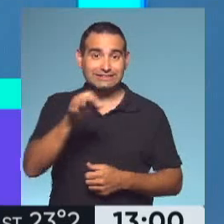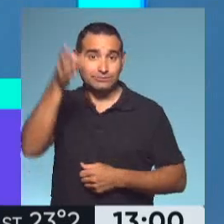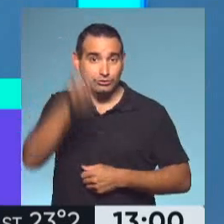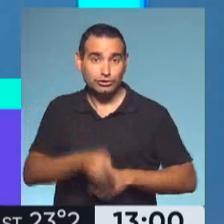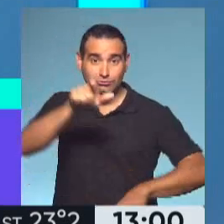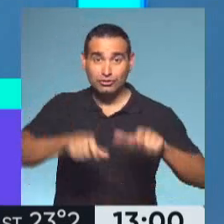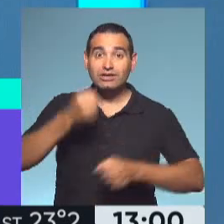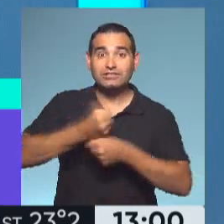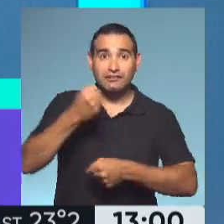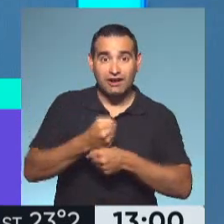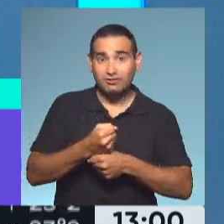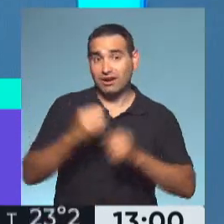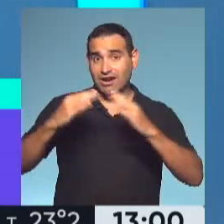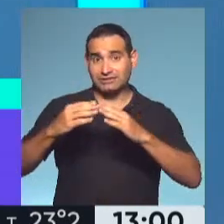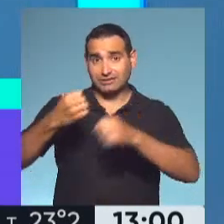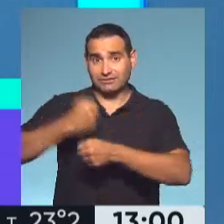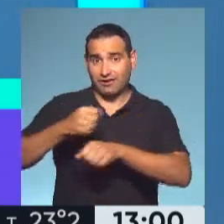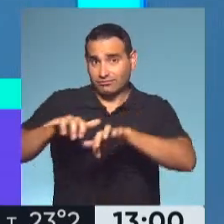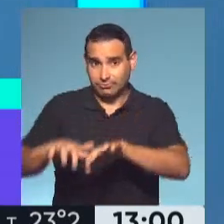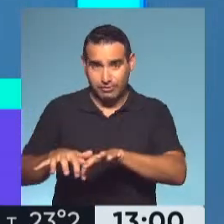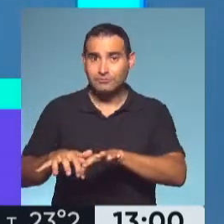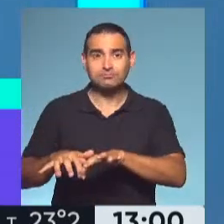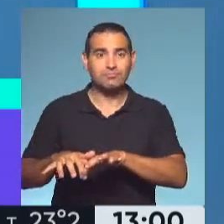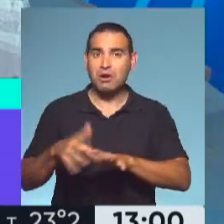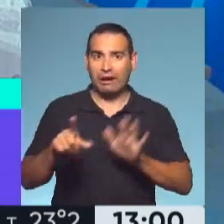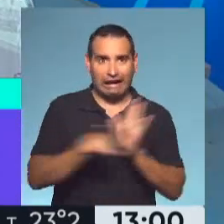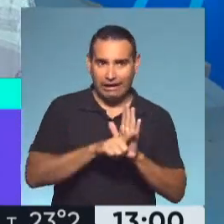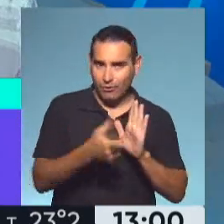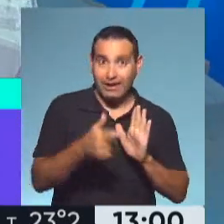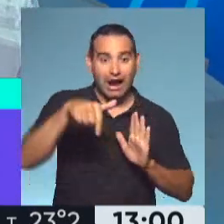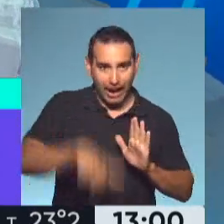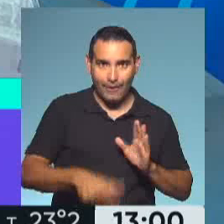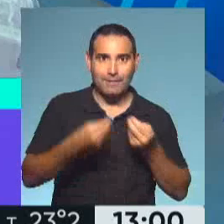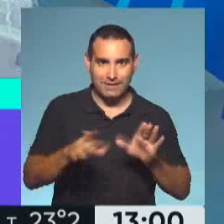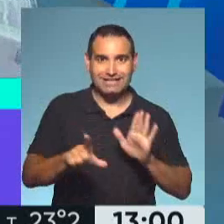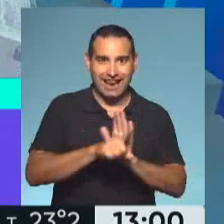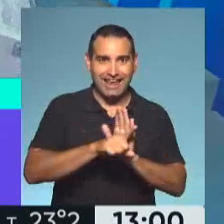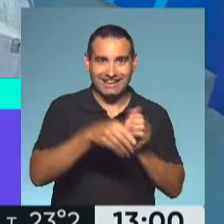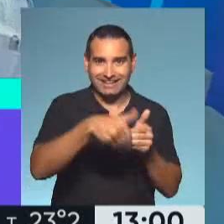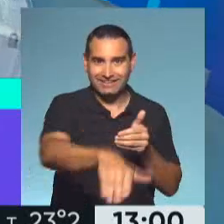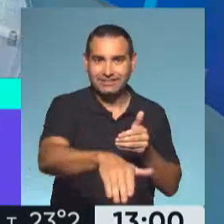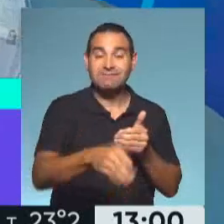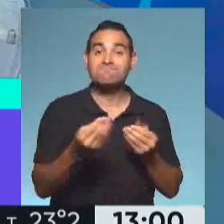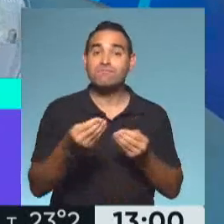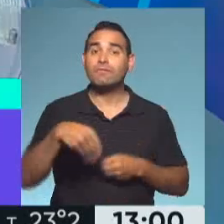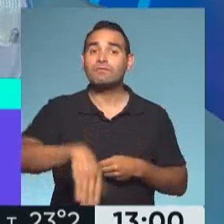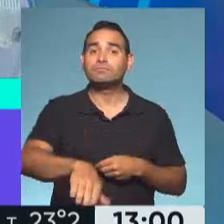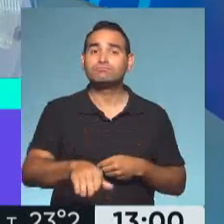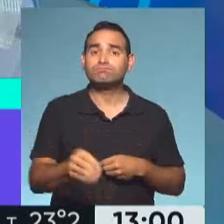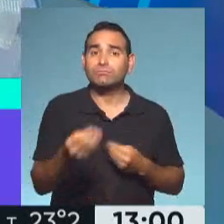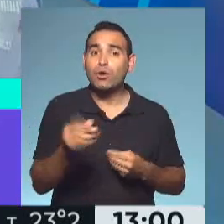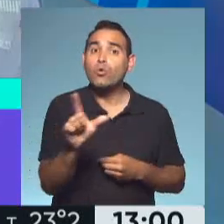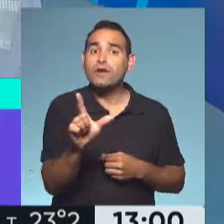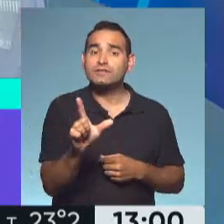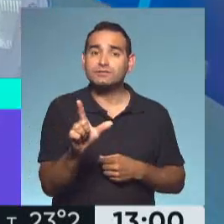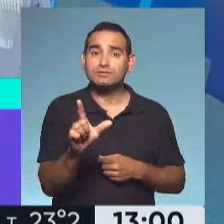60% de los trabajadores hacen teletrabajo, bajo ningún marco legal. Hoy arranca la ley. Ahora bien, ¿qué va a pasar el